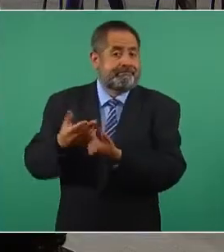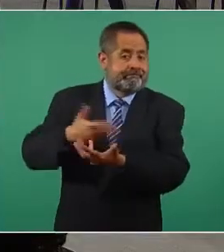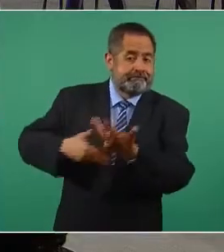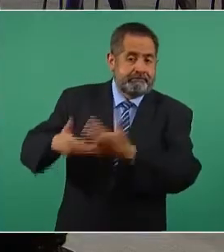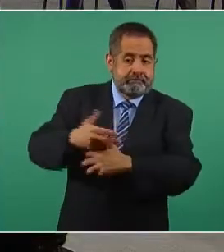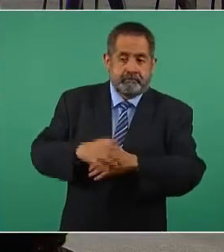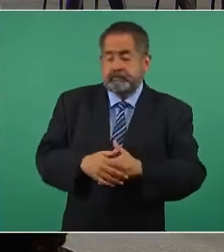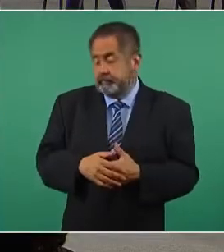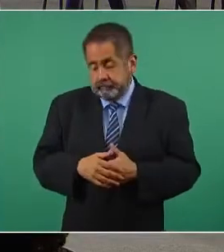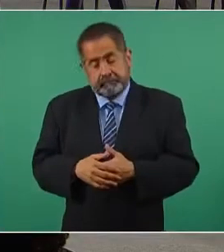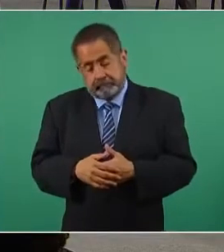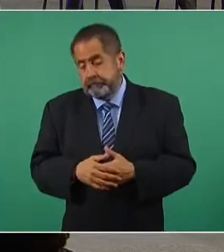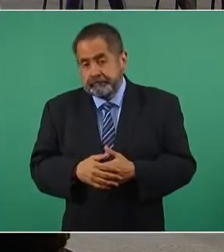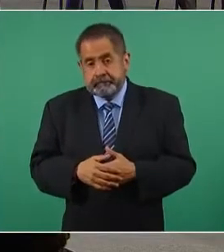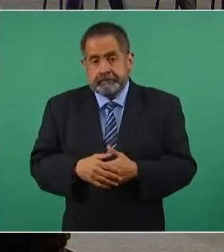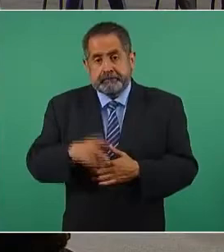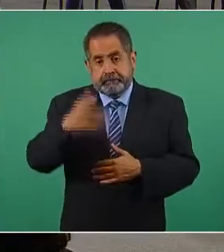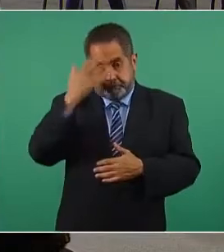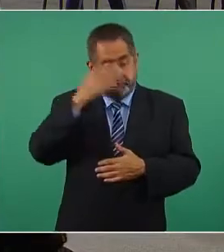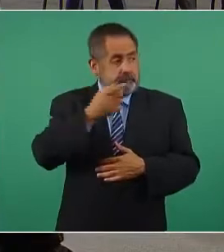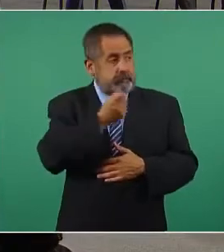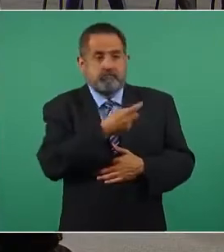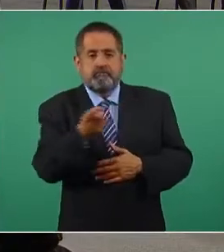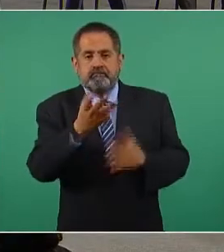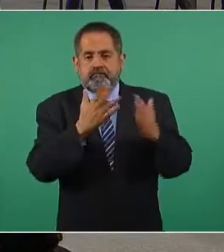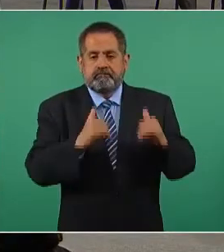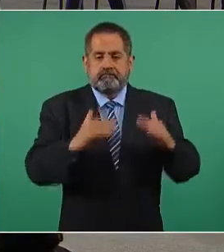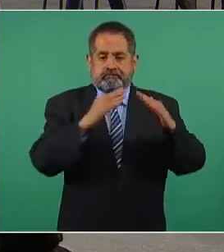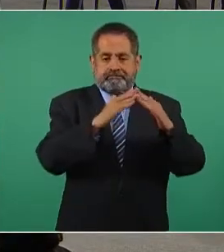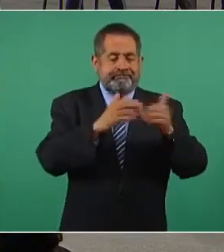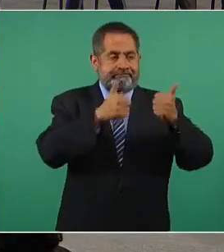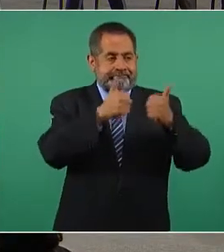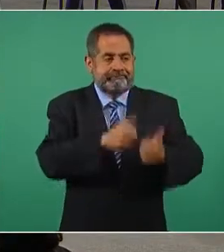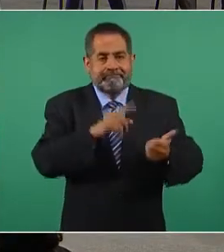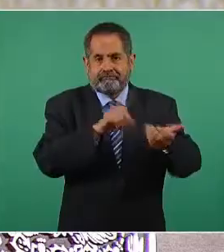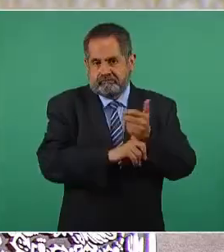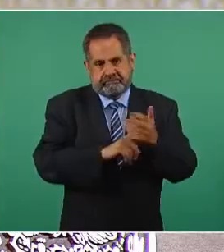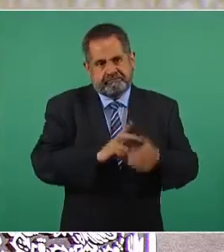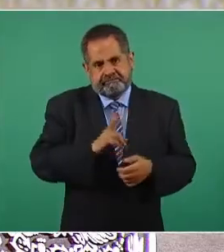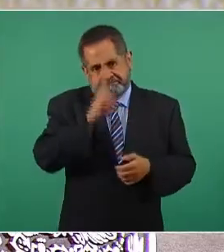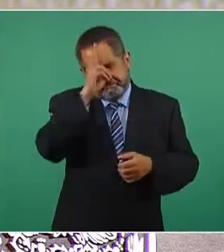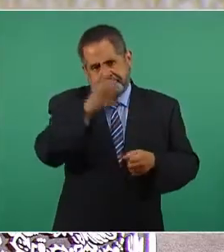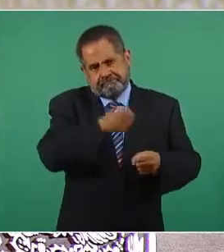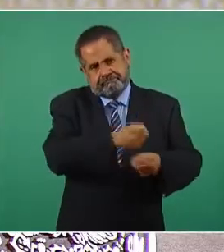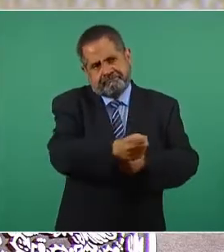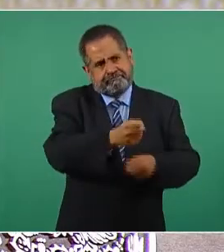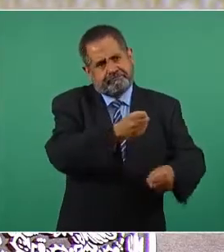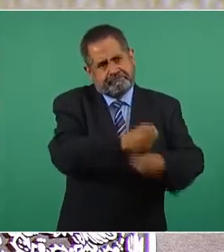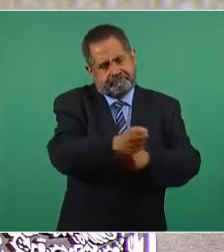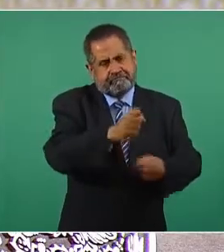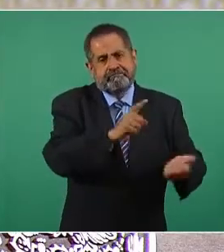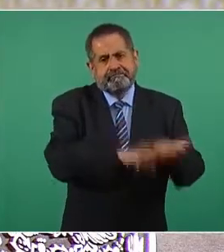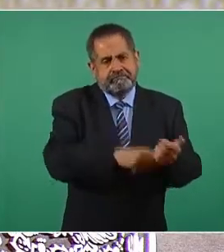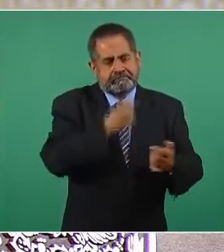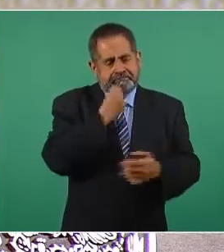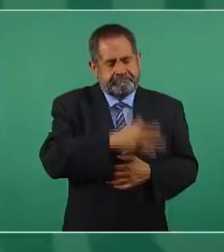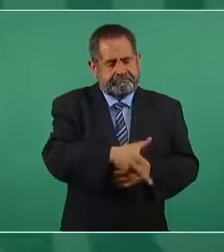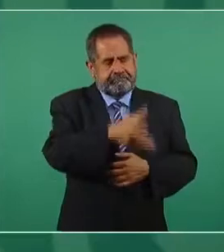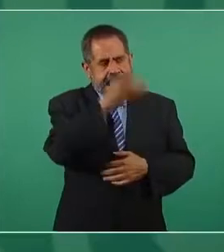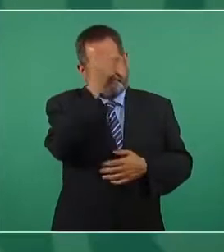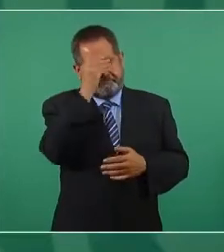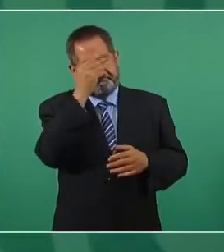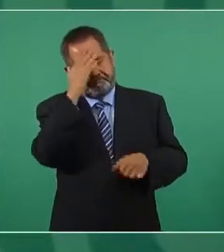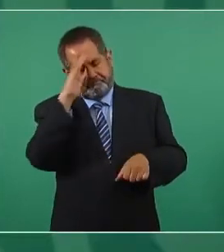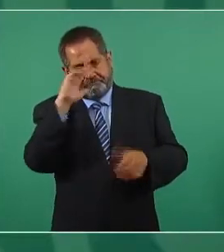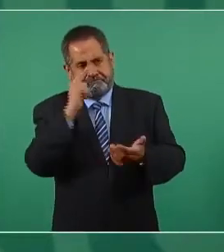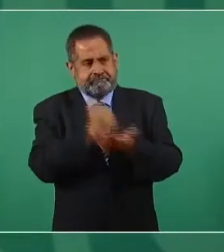hubo momentos o hubo hogares en donde hubo violencia familiar, porque lo hay y lo tenemos también